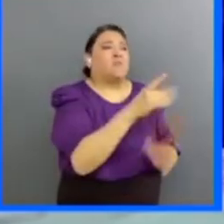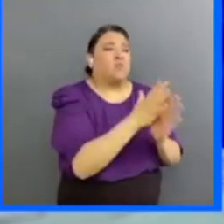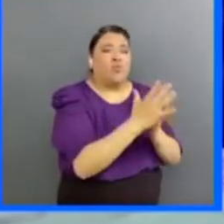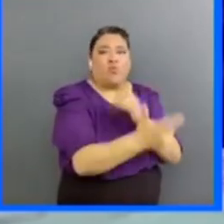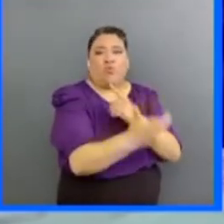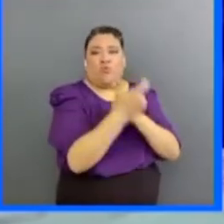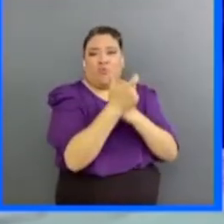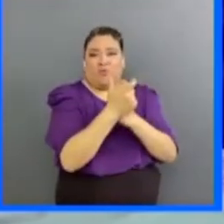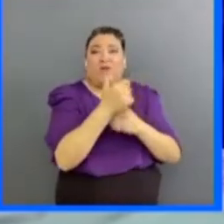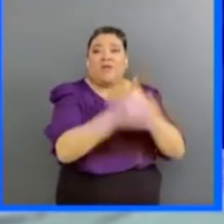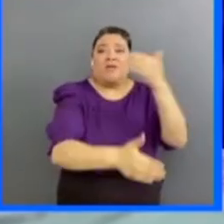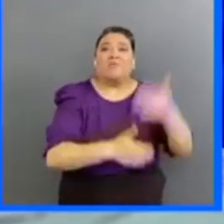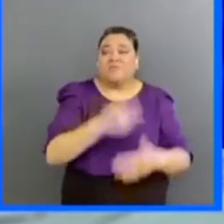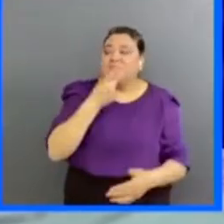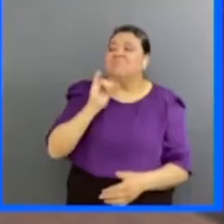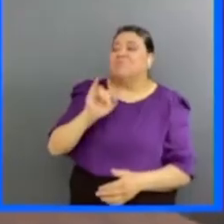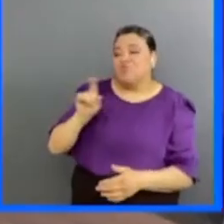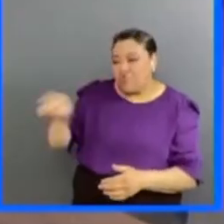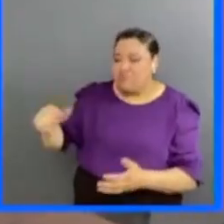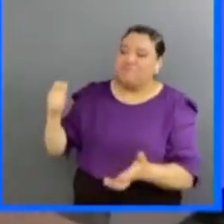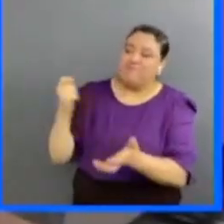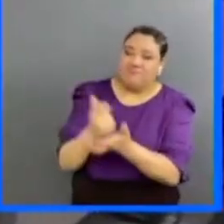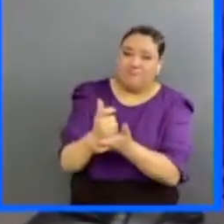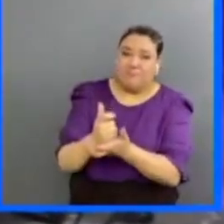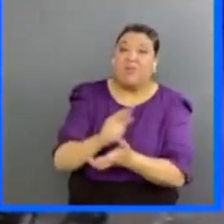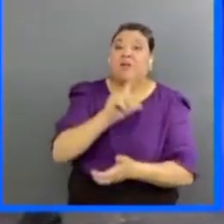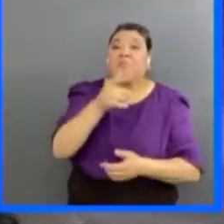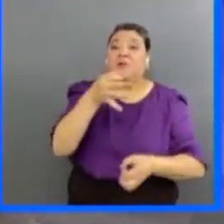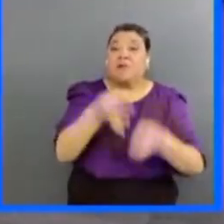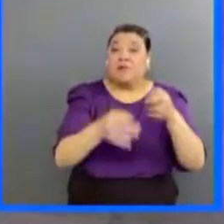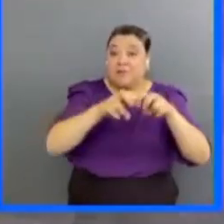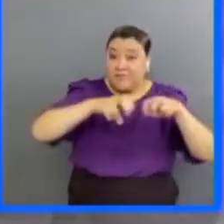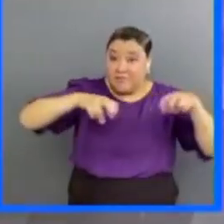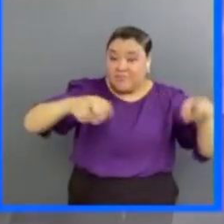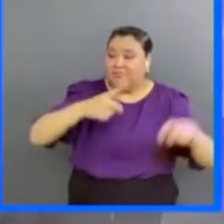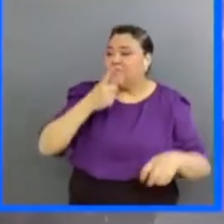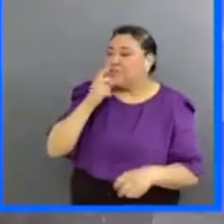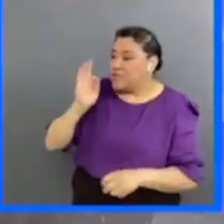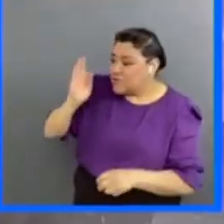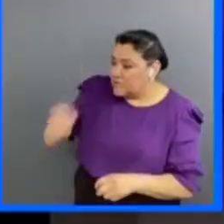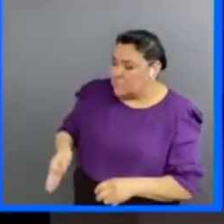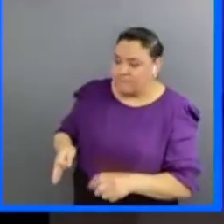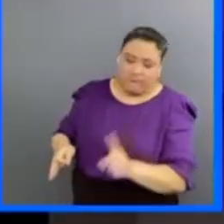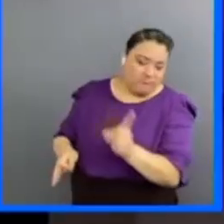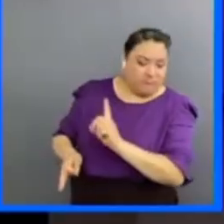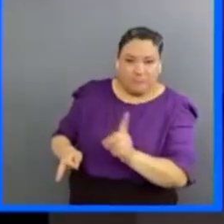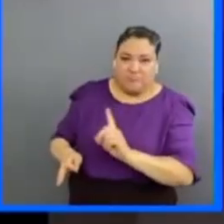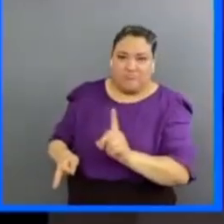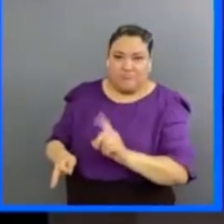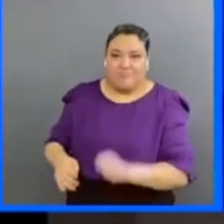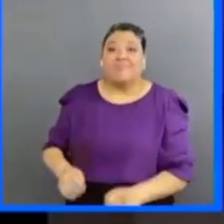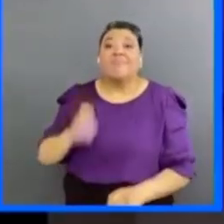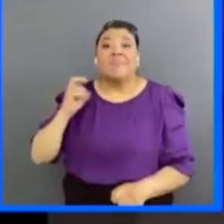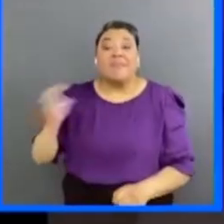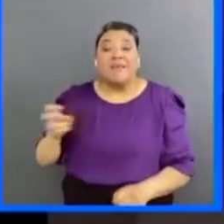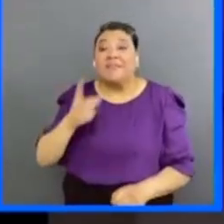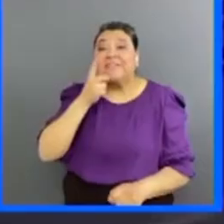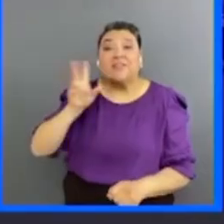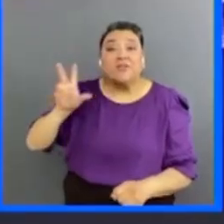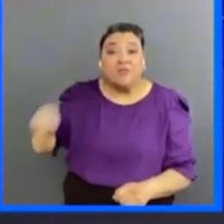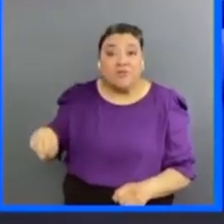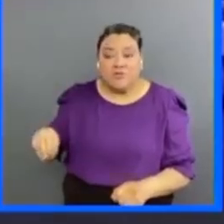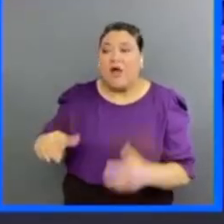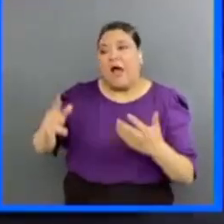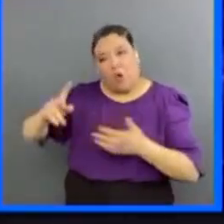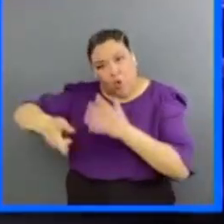los créditos y los tribunales colegiados negaron ampararlas. Ante la negativa, interpusieron